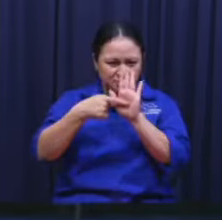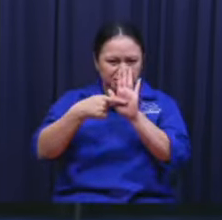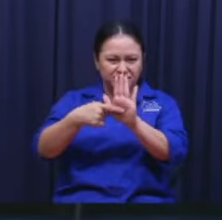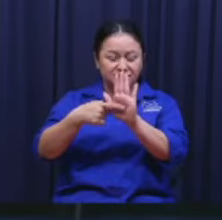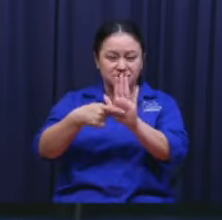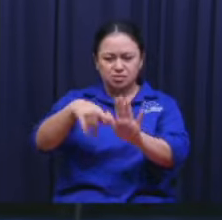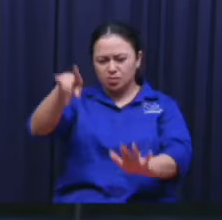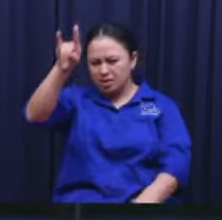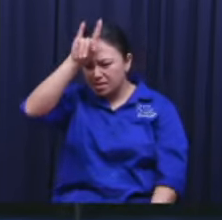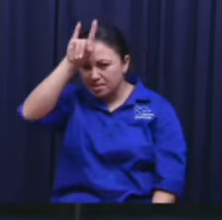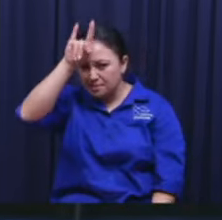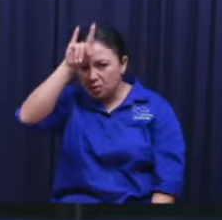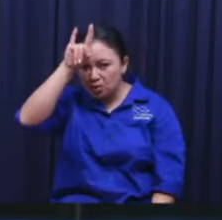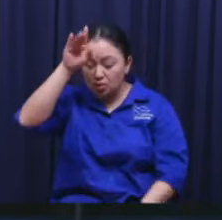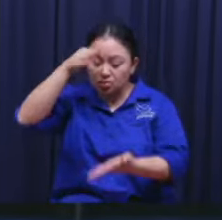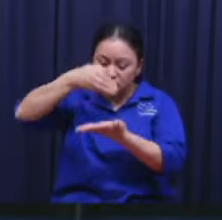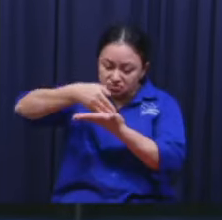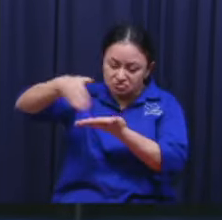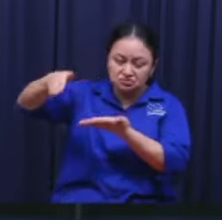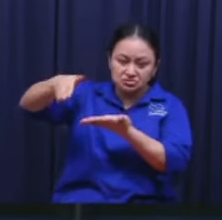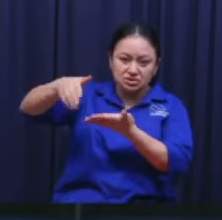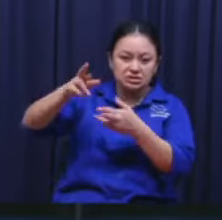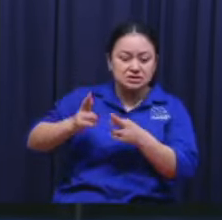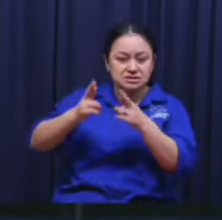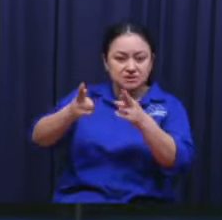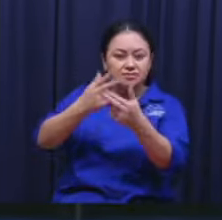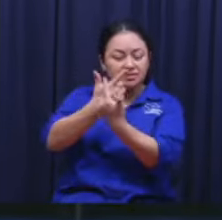Fue liberado y